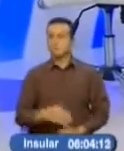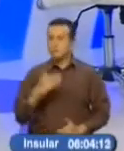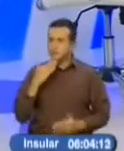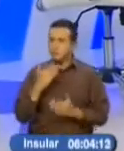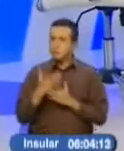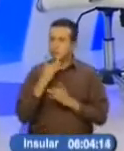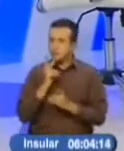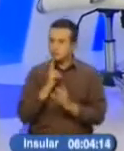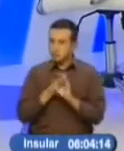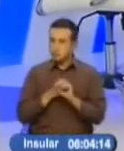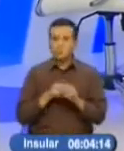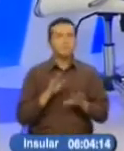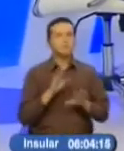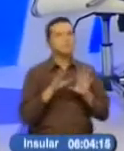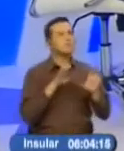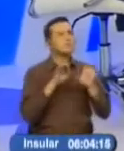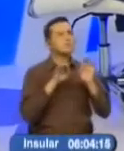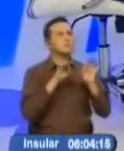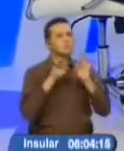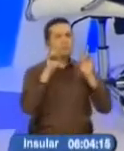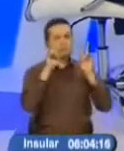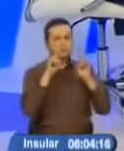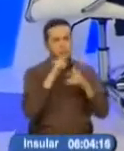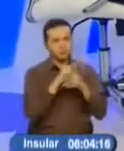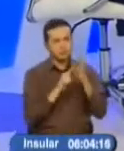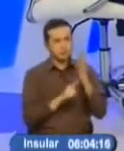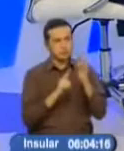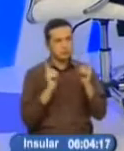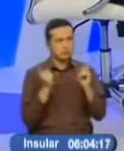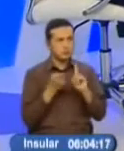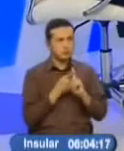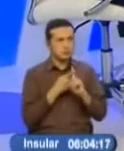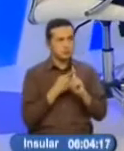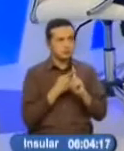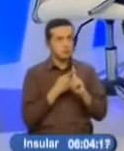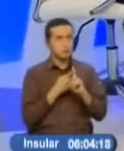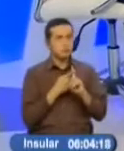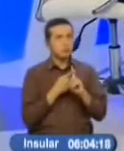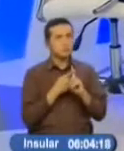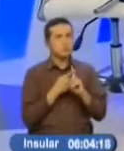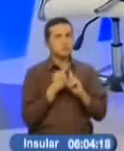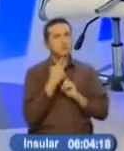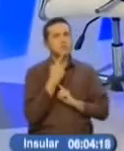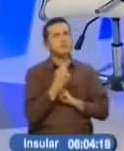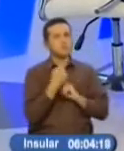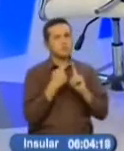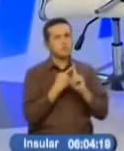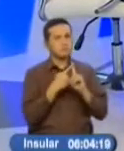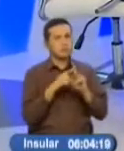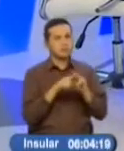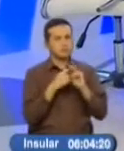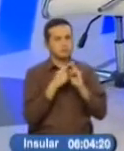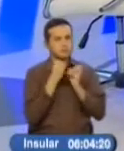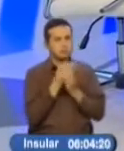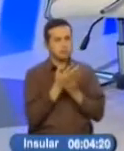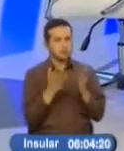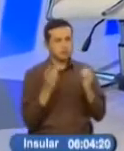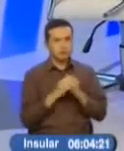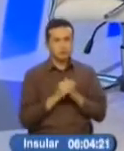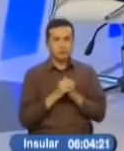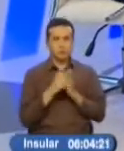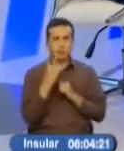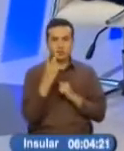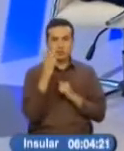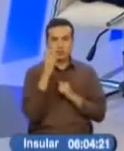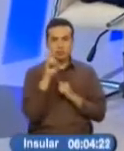Encantado de estar acá. Contigo quiero conversar algunos temas, pero quiero comenzar con esto que indiqué en la introducción. Se disminuye